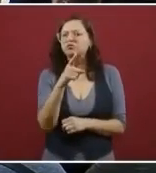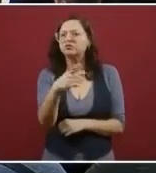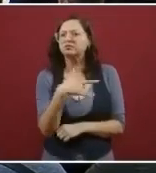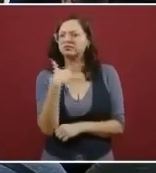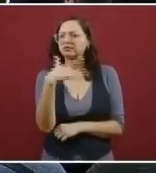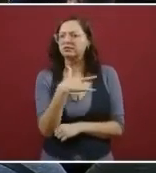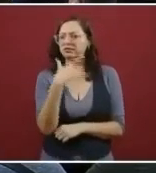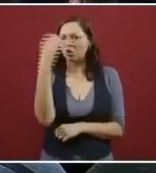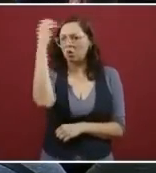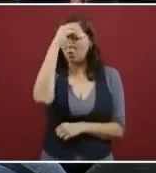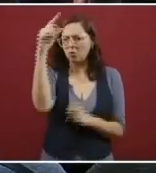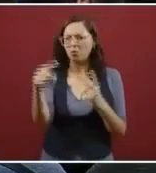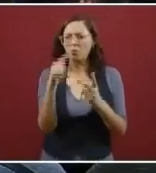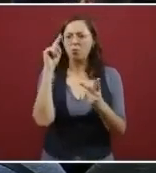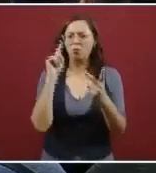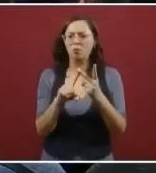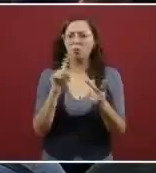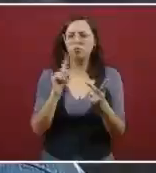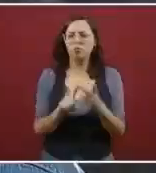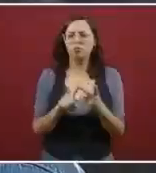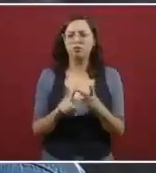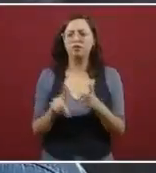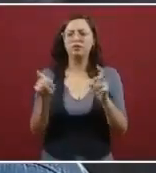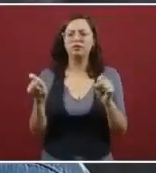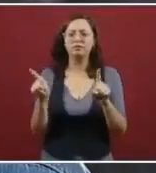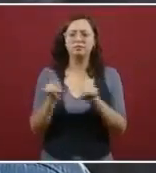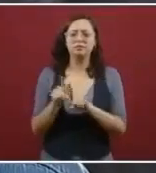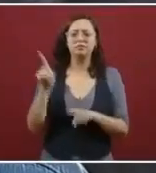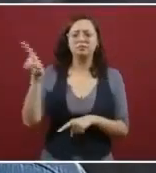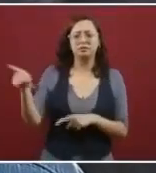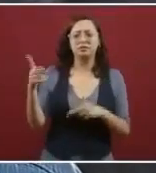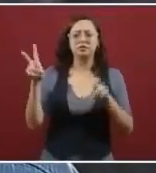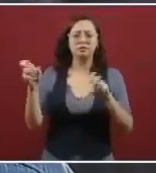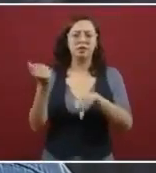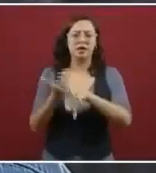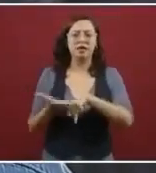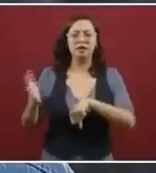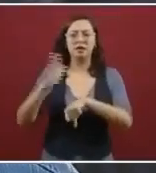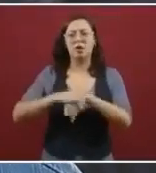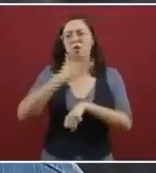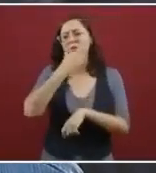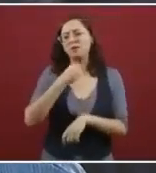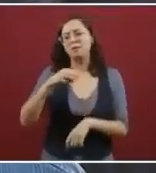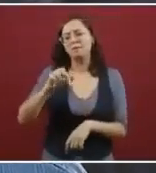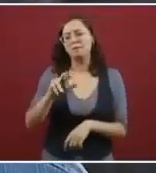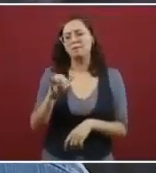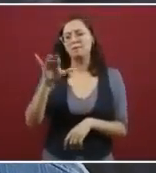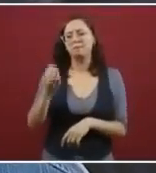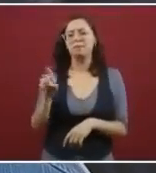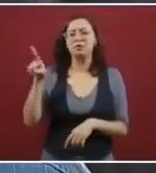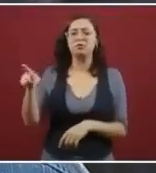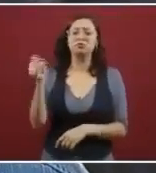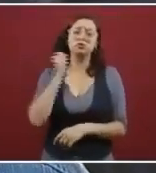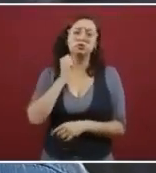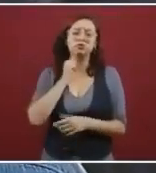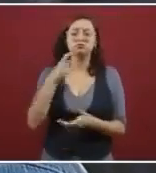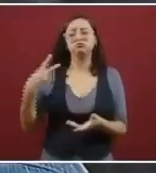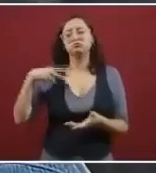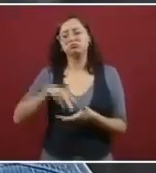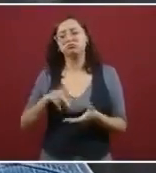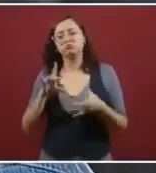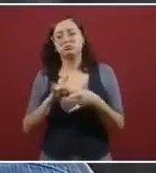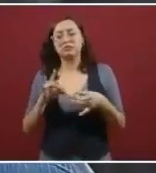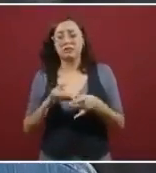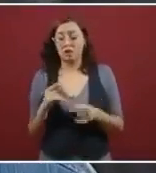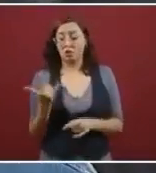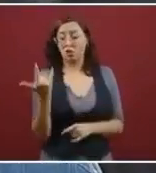dio a conocer que el ISSSTE tiene graves problemas financieros. El director de Normatividad de Administración, Mario Centeno, dijo ante senadores que incluso en julio